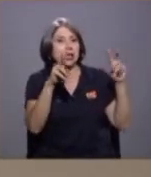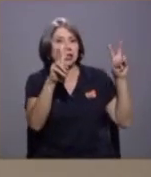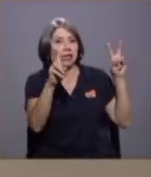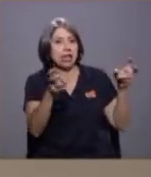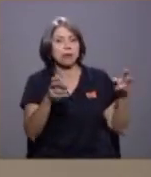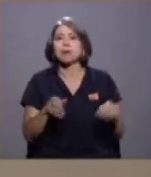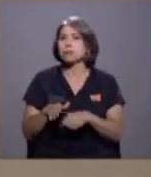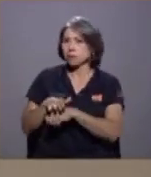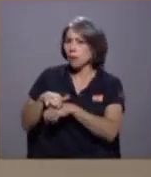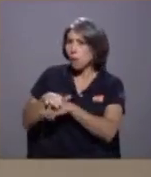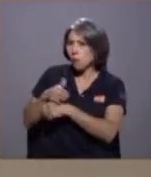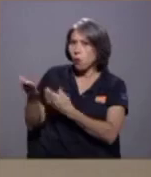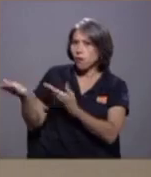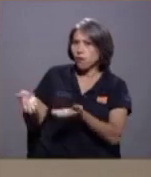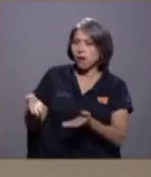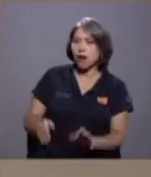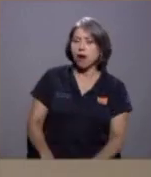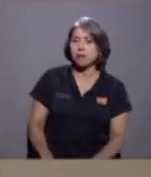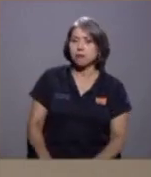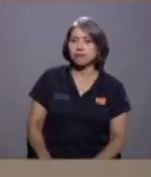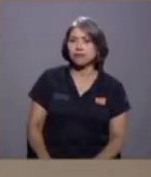es